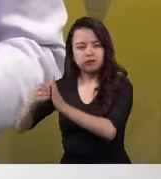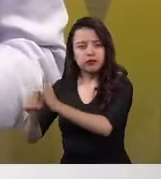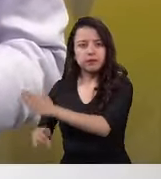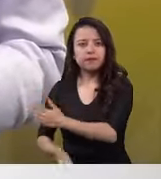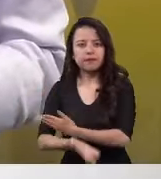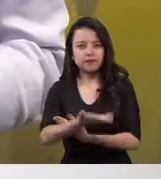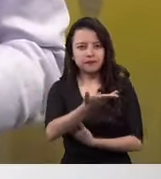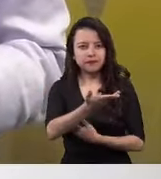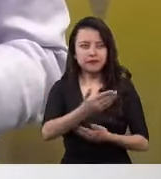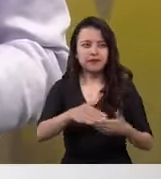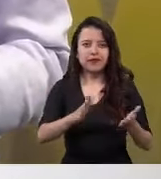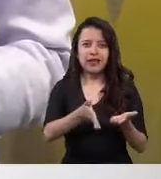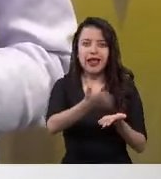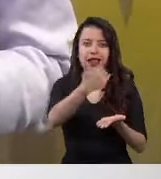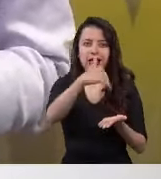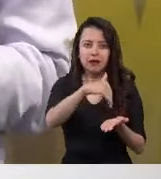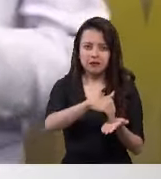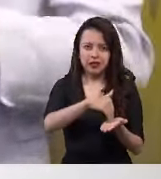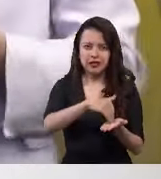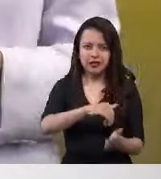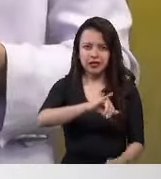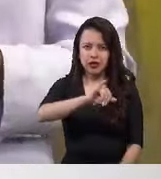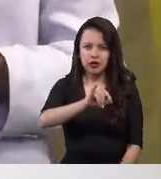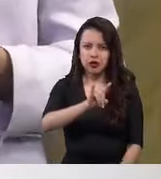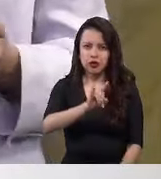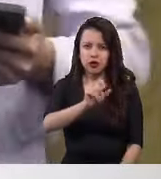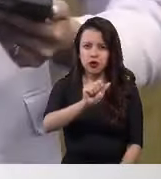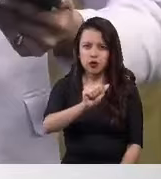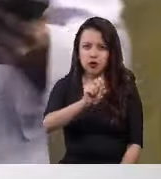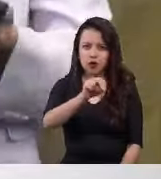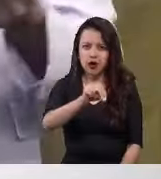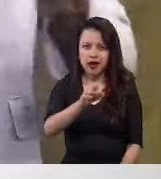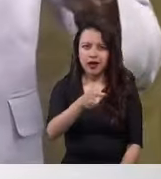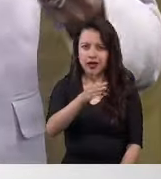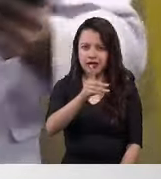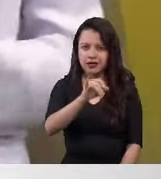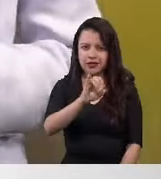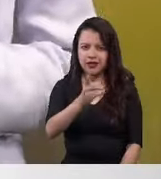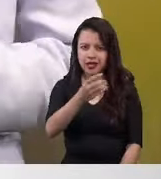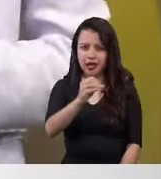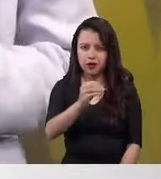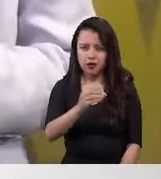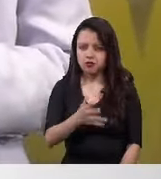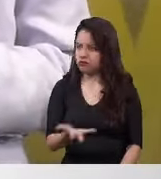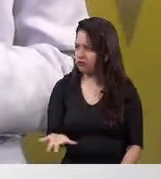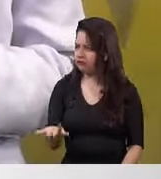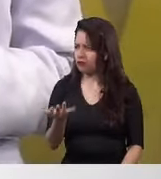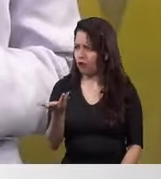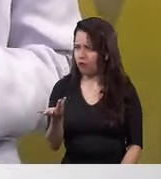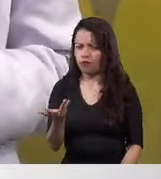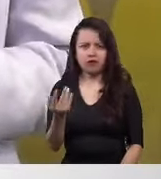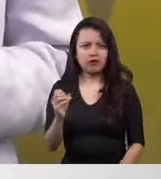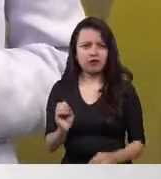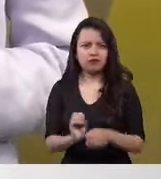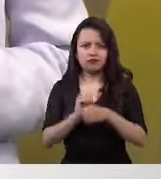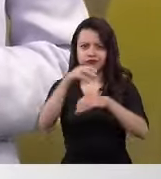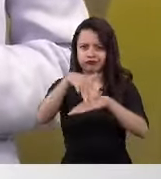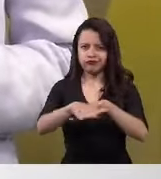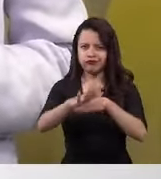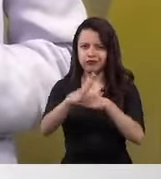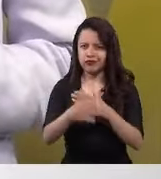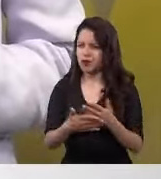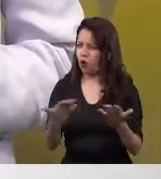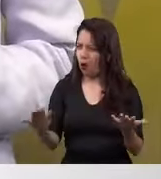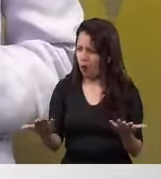y es la Plaza Juan Diego Alvira. Y si Juan Diego está en Caldas, entonces, ¿quién va a aparecer de la Fuente de Caracol? Él siempre piensa en todo y dejó